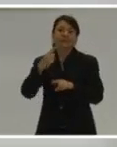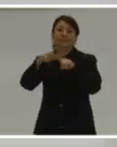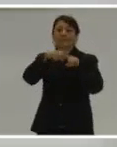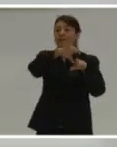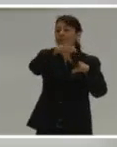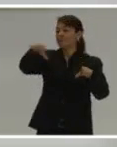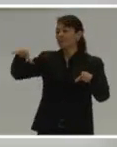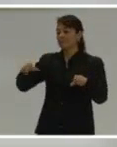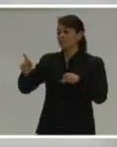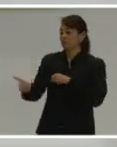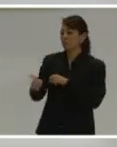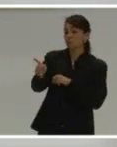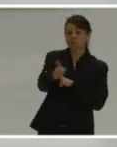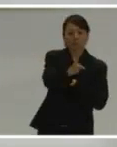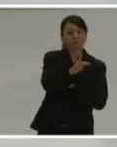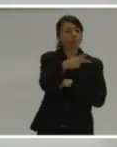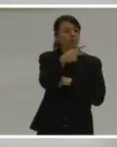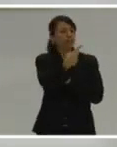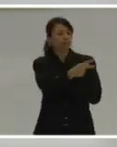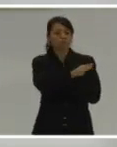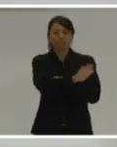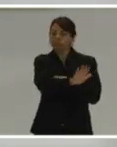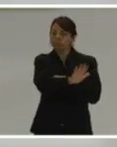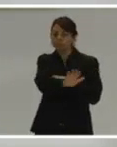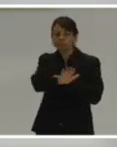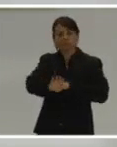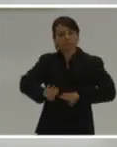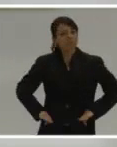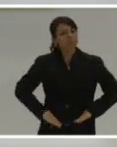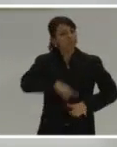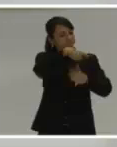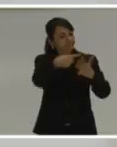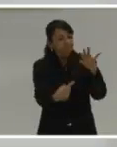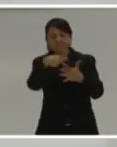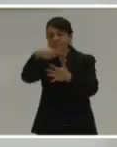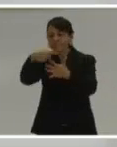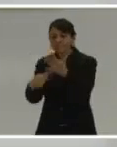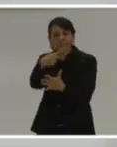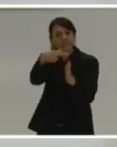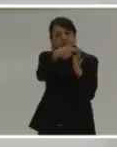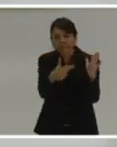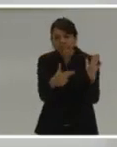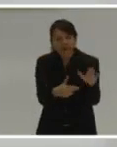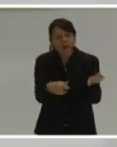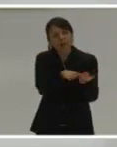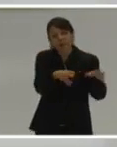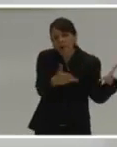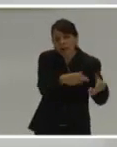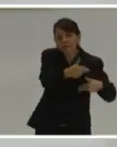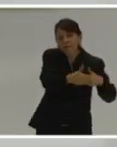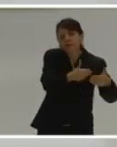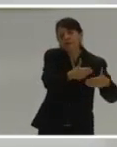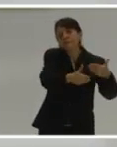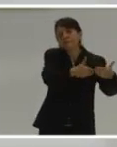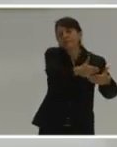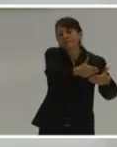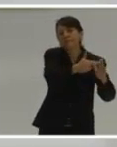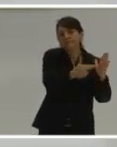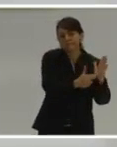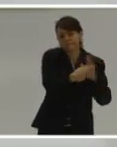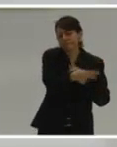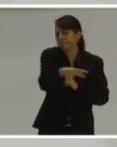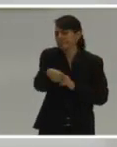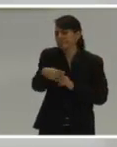su característica y tiene sus normas y procedimientos propios. Entonces, el Tribunal Supremo